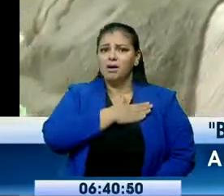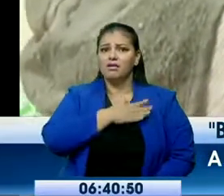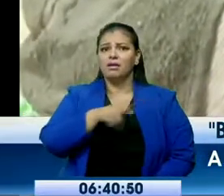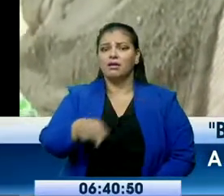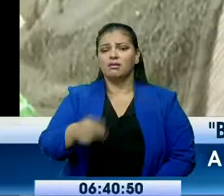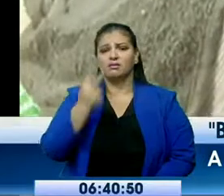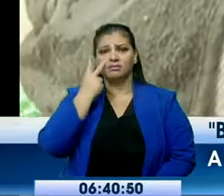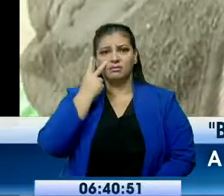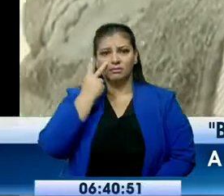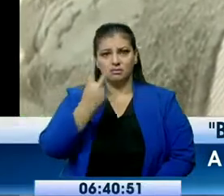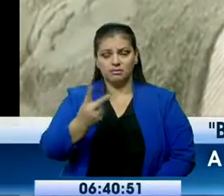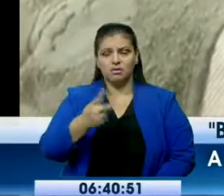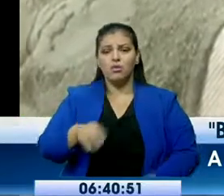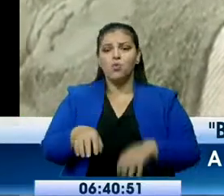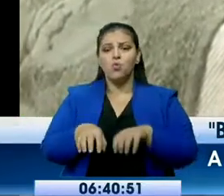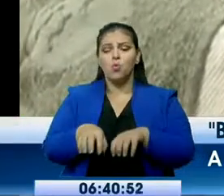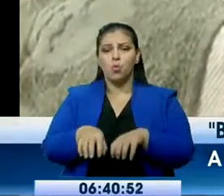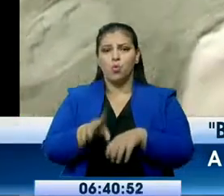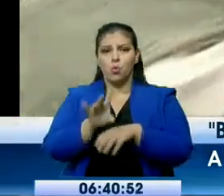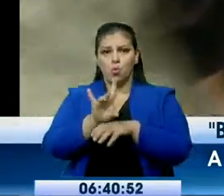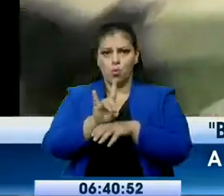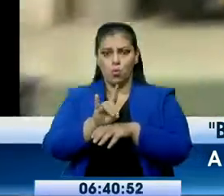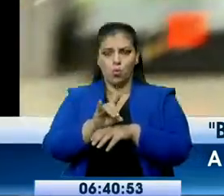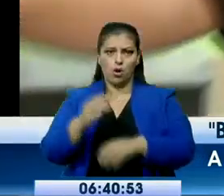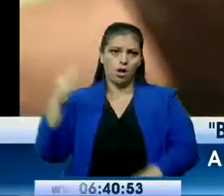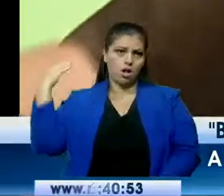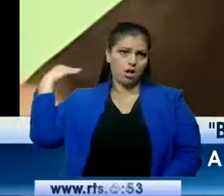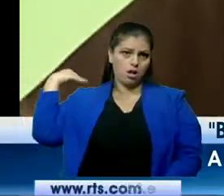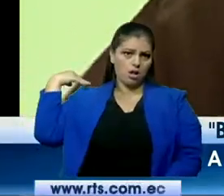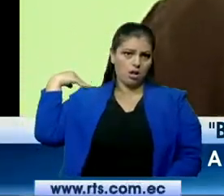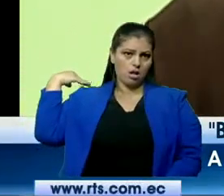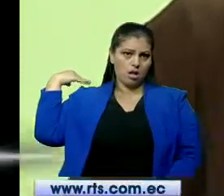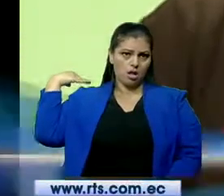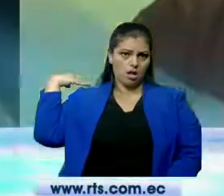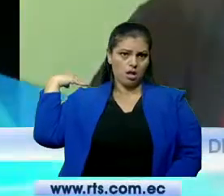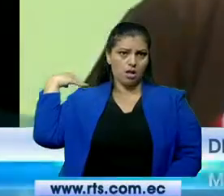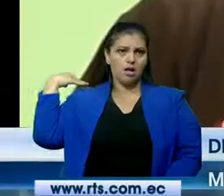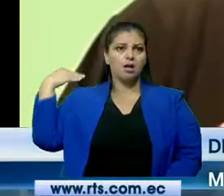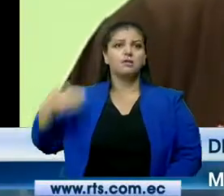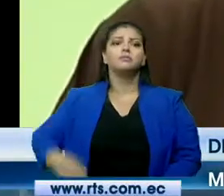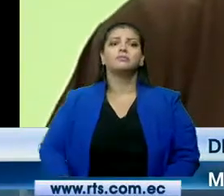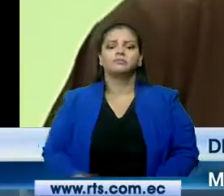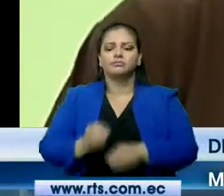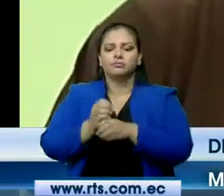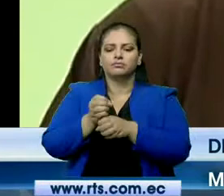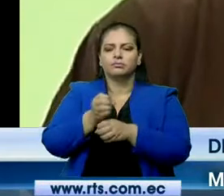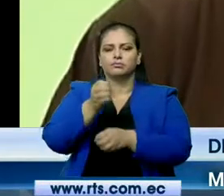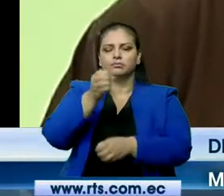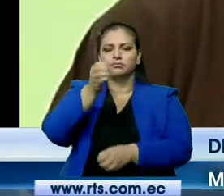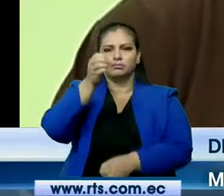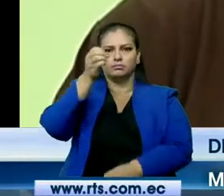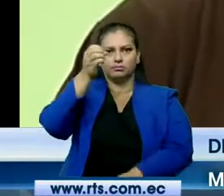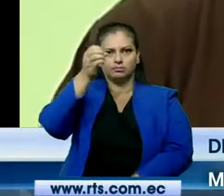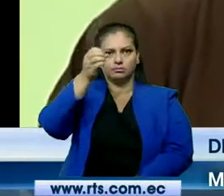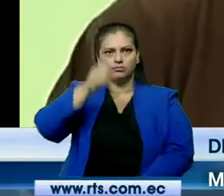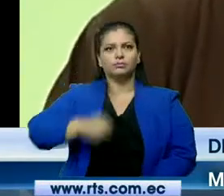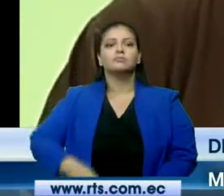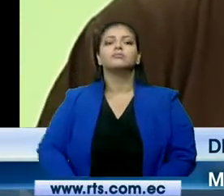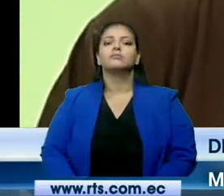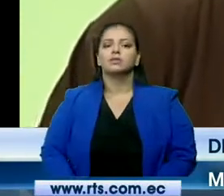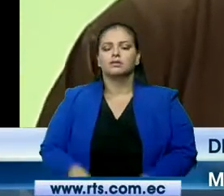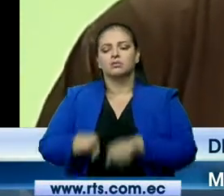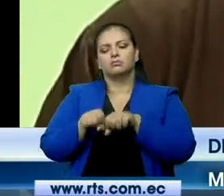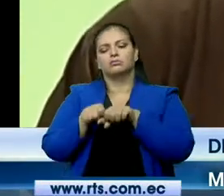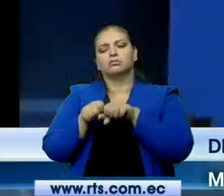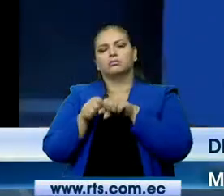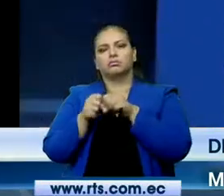lumbar, tiene una fractura de una de sus vértebras y esa fractura está generando una compresión a nivel